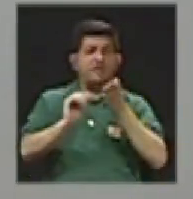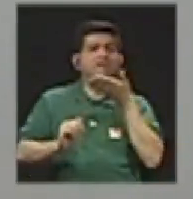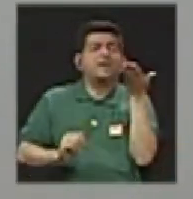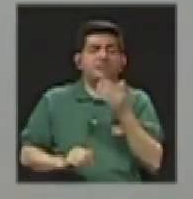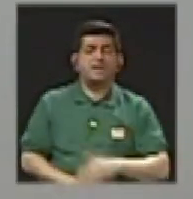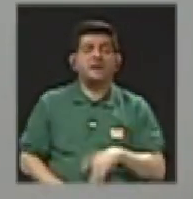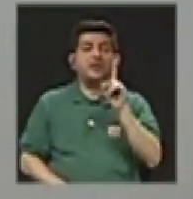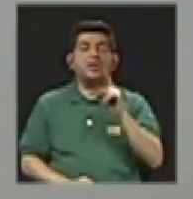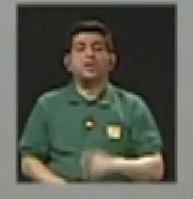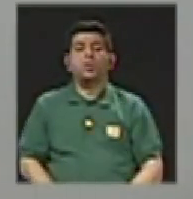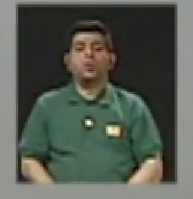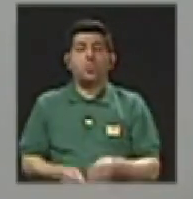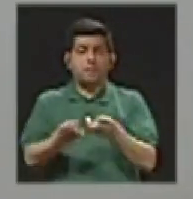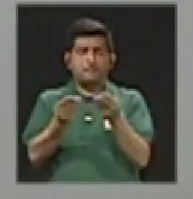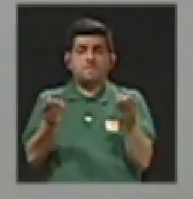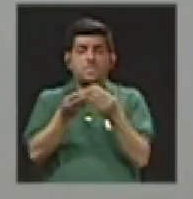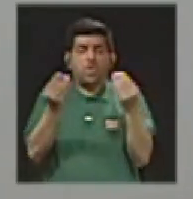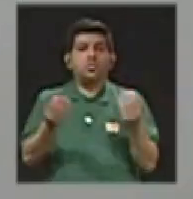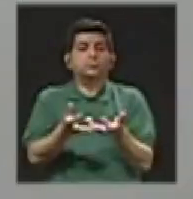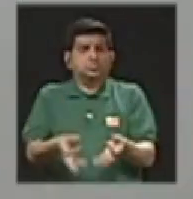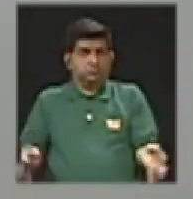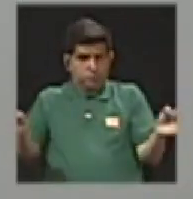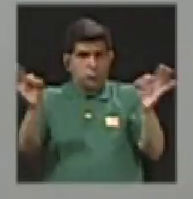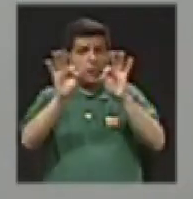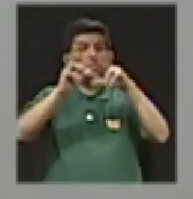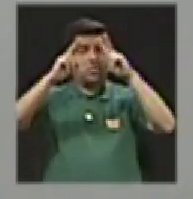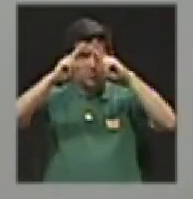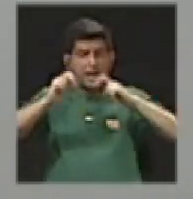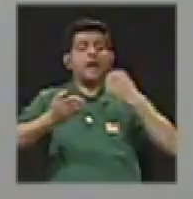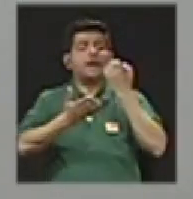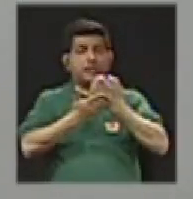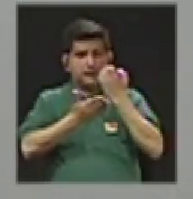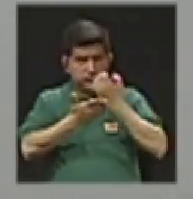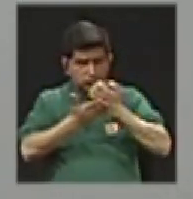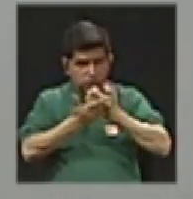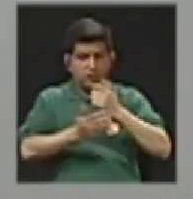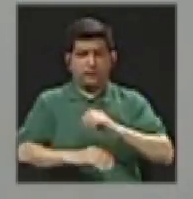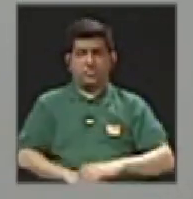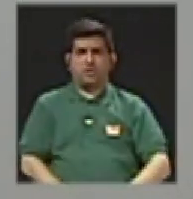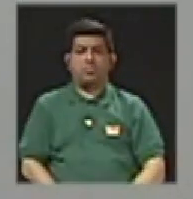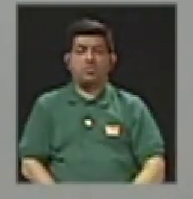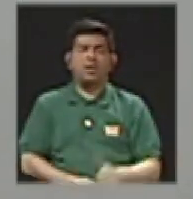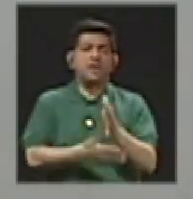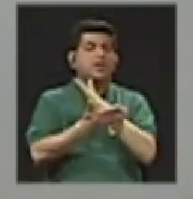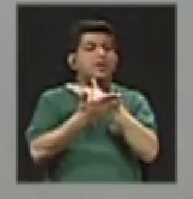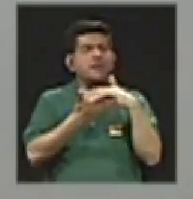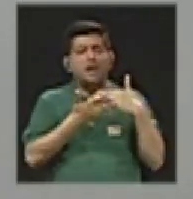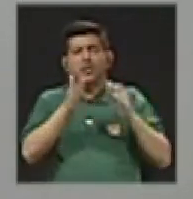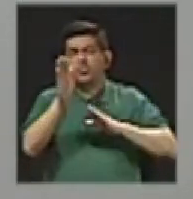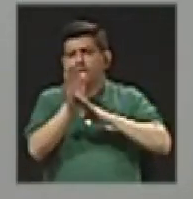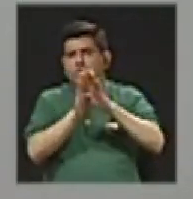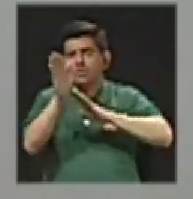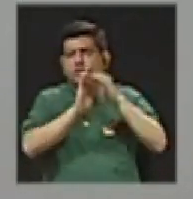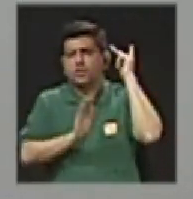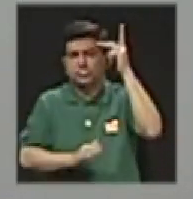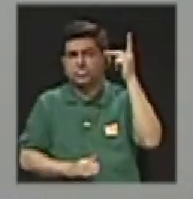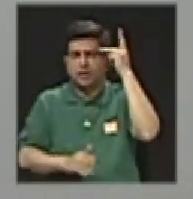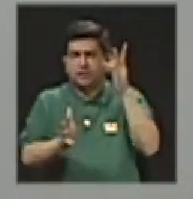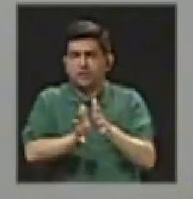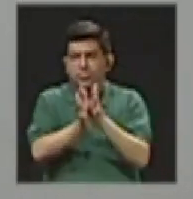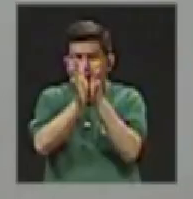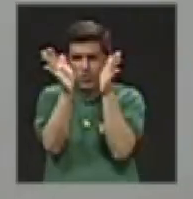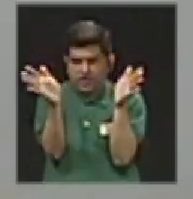un producto importante de análisis de la economía y algunos desarrollos de políticas